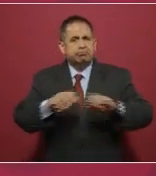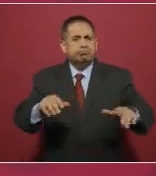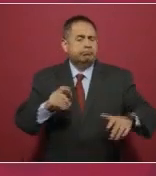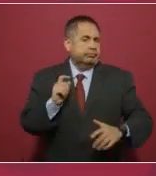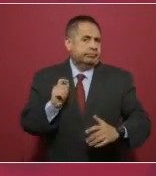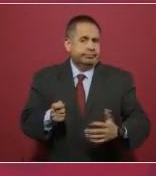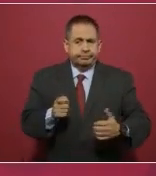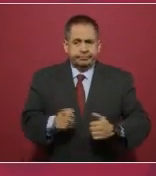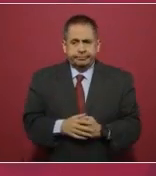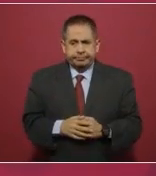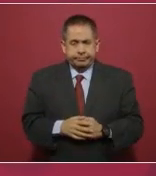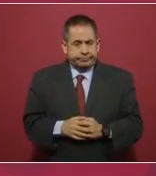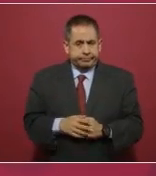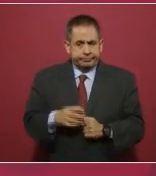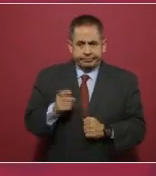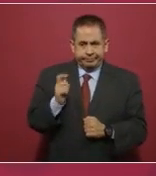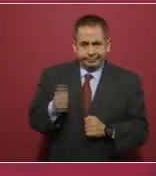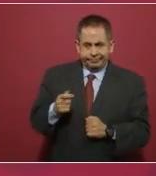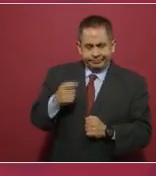de esta